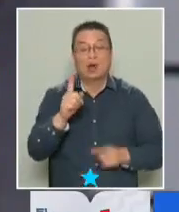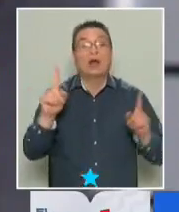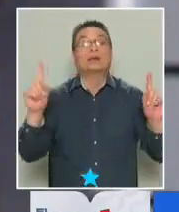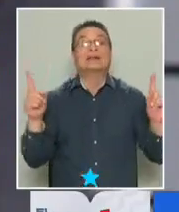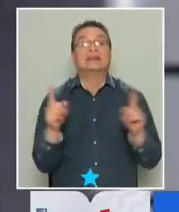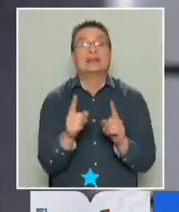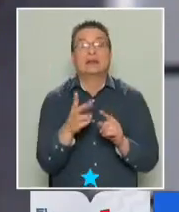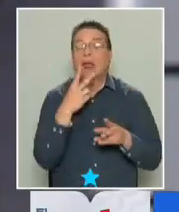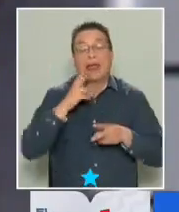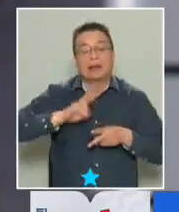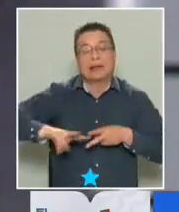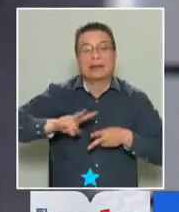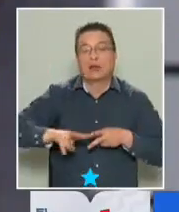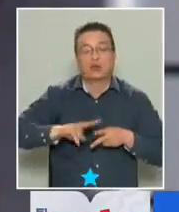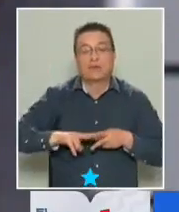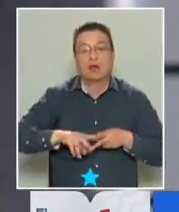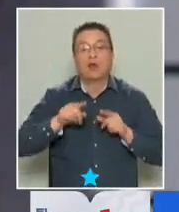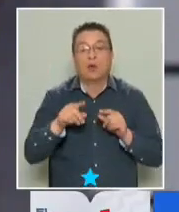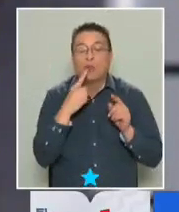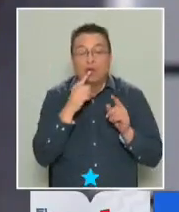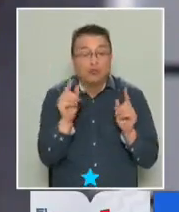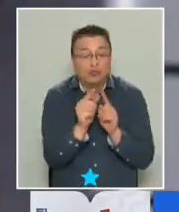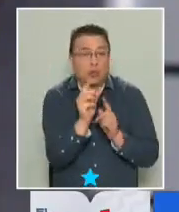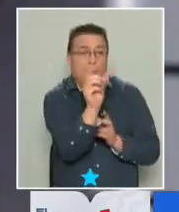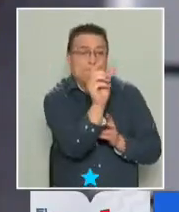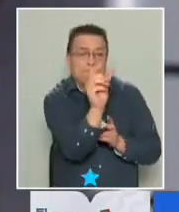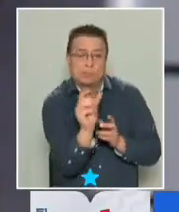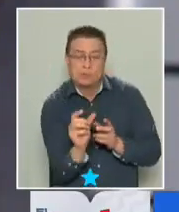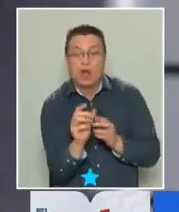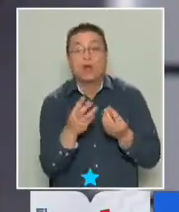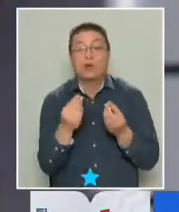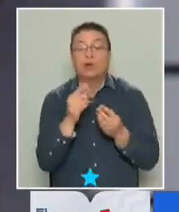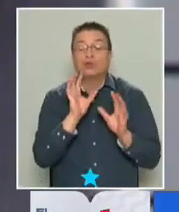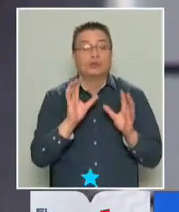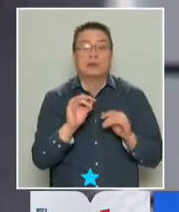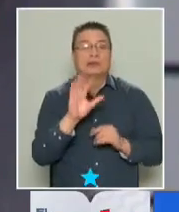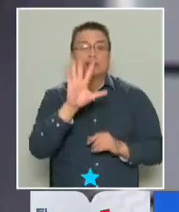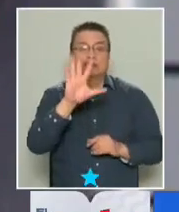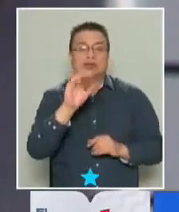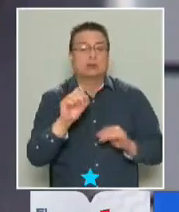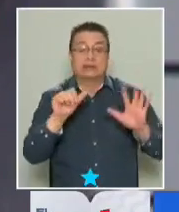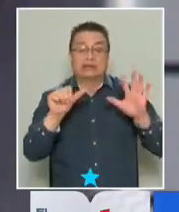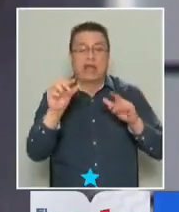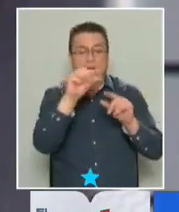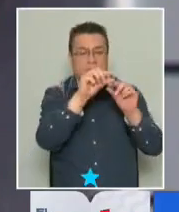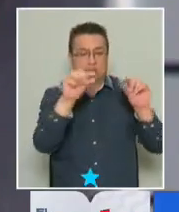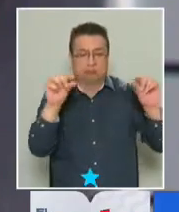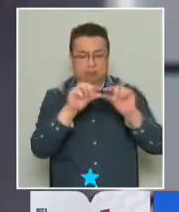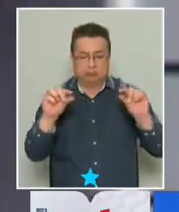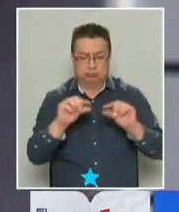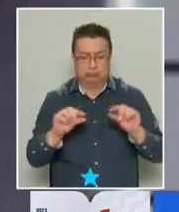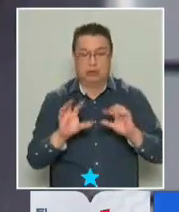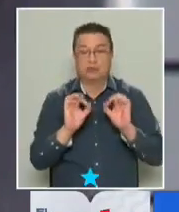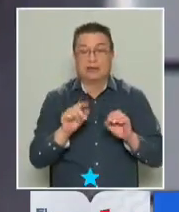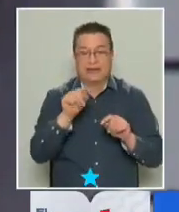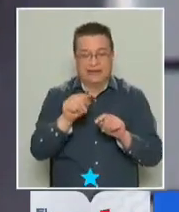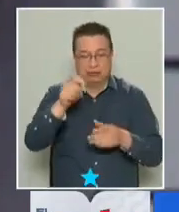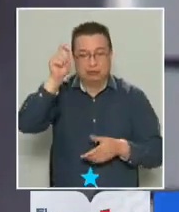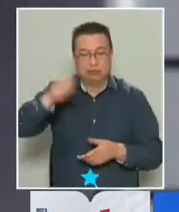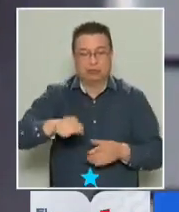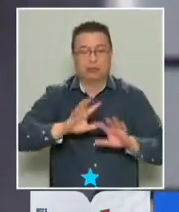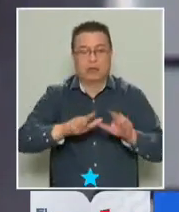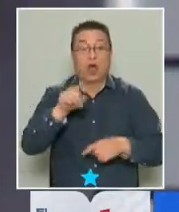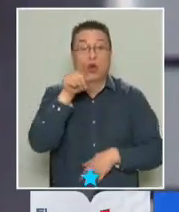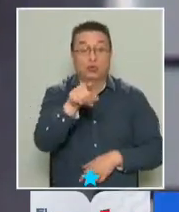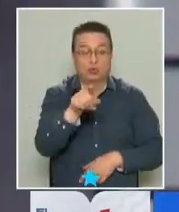de lo que se resuelve un pequeño extracto verdad que no tenga más de 56 líneas lo que se resolvió es esto usted